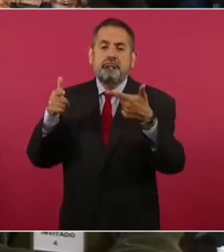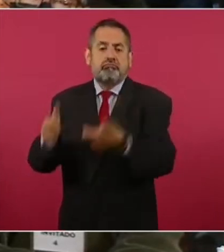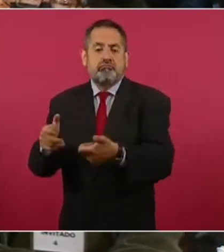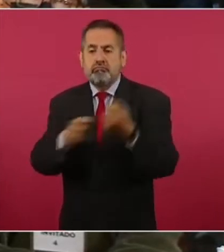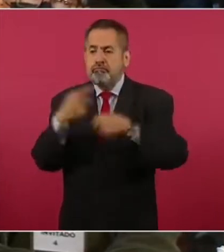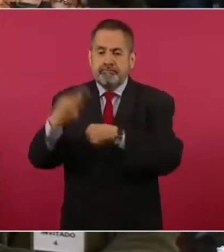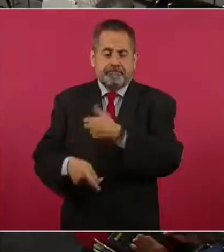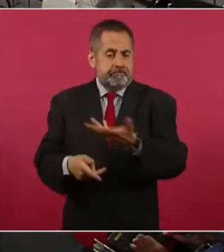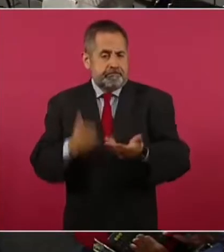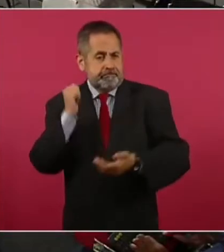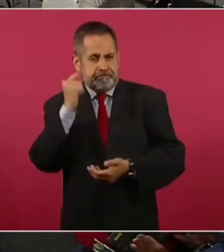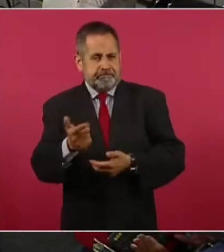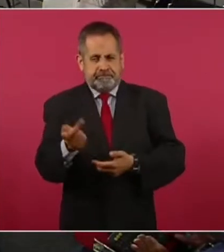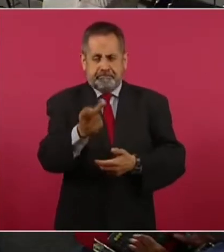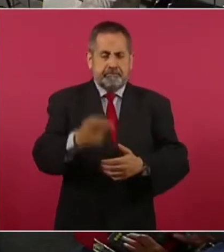para ellos, presidente?